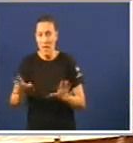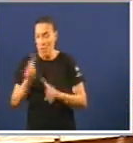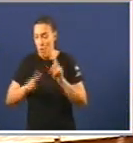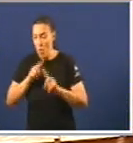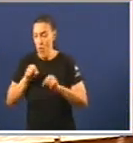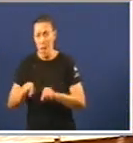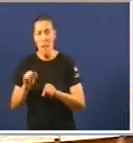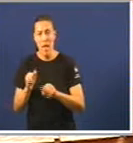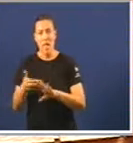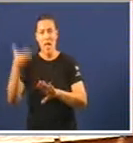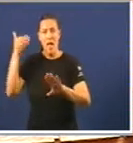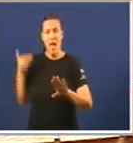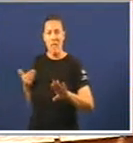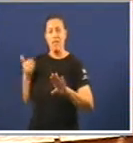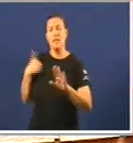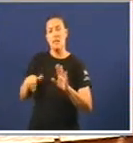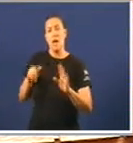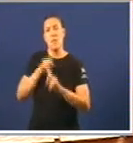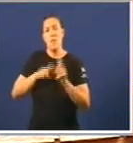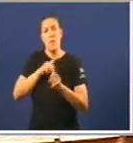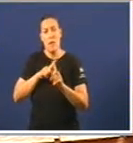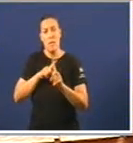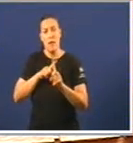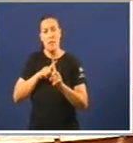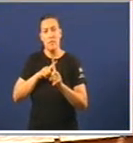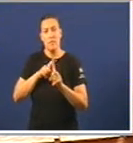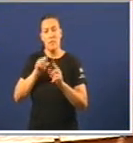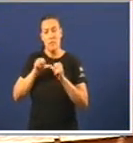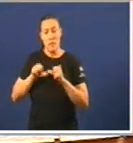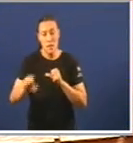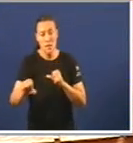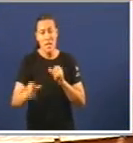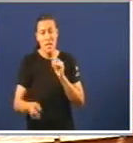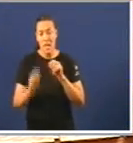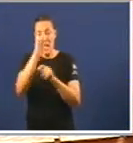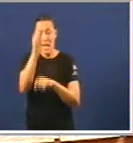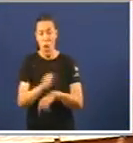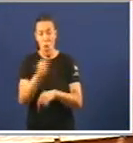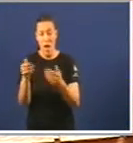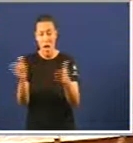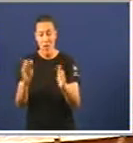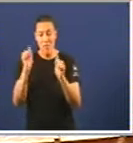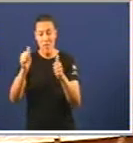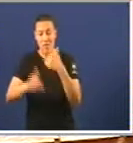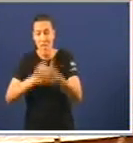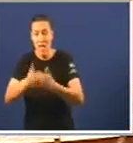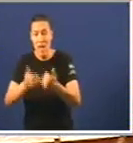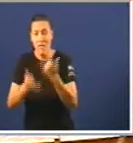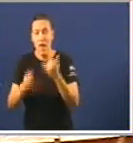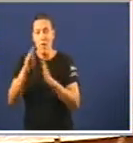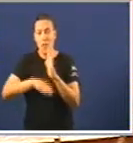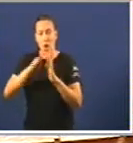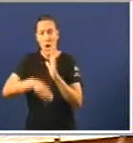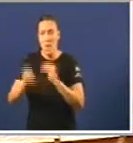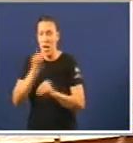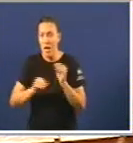problemas xa existían previamente e que, a partir da propia inauguración, o programa seguía sin